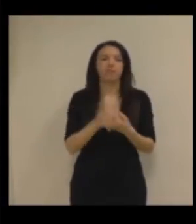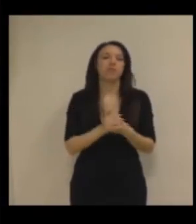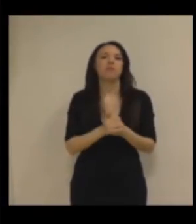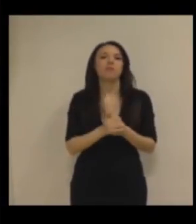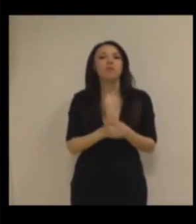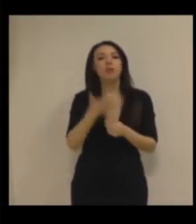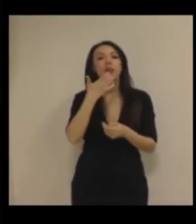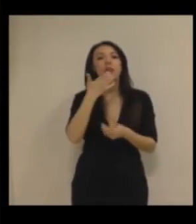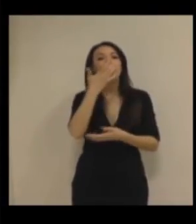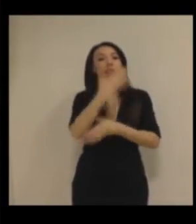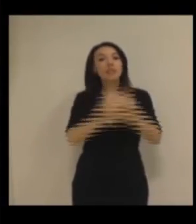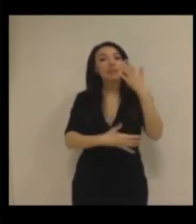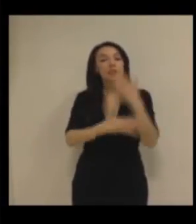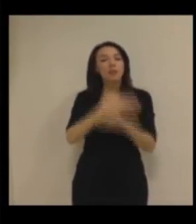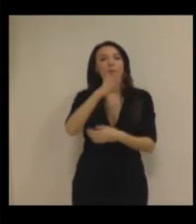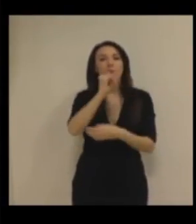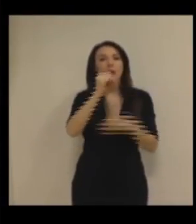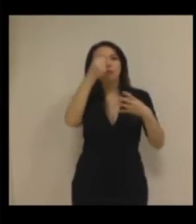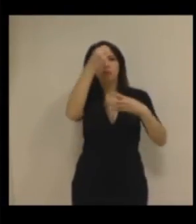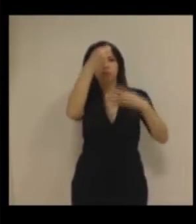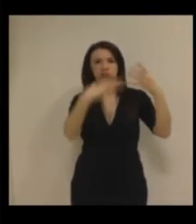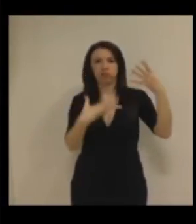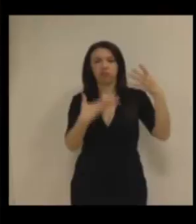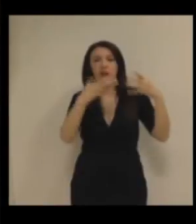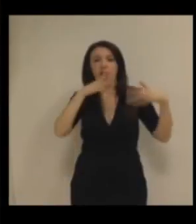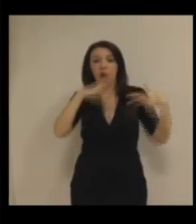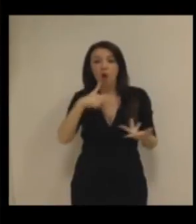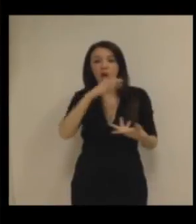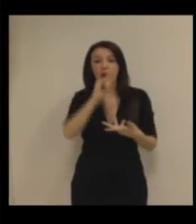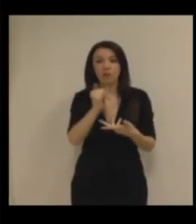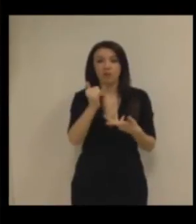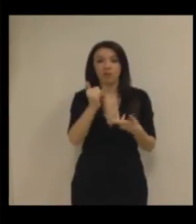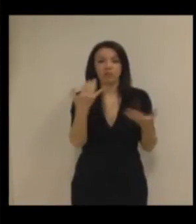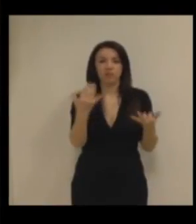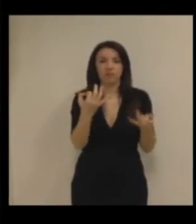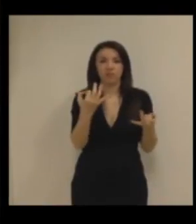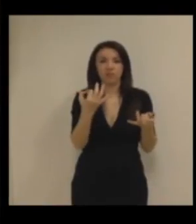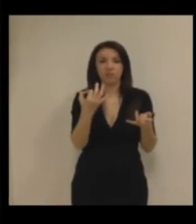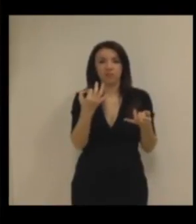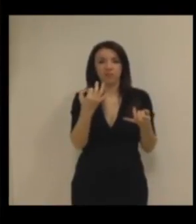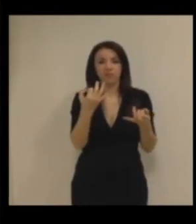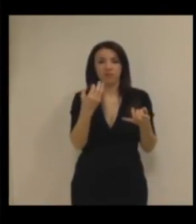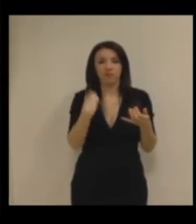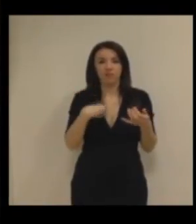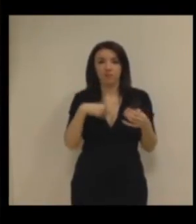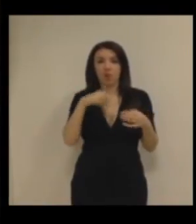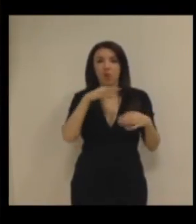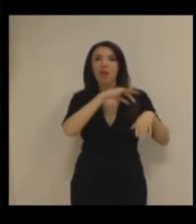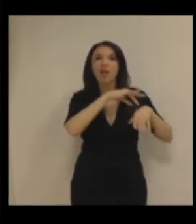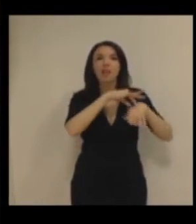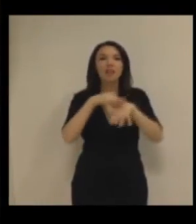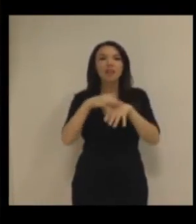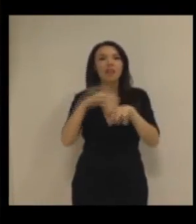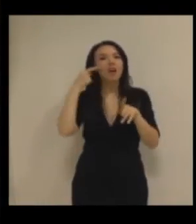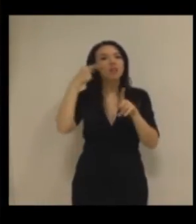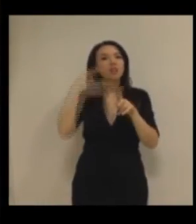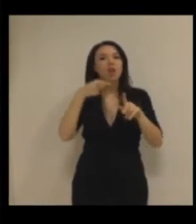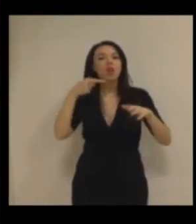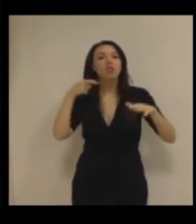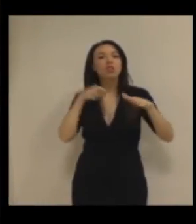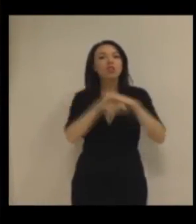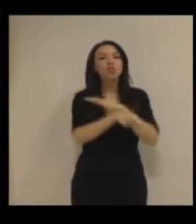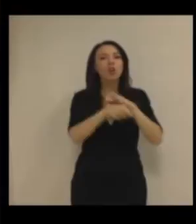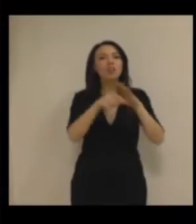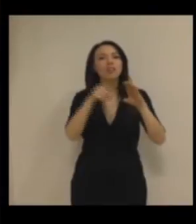discapacidad tenemos, podemos encontrar ahora mismo una guía para cómo solicitar una